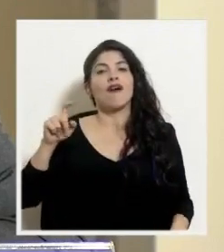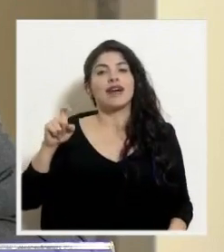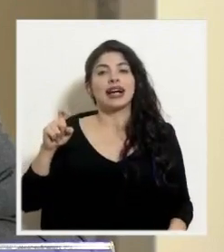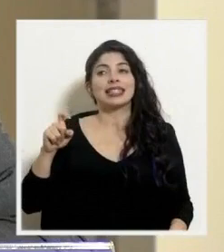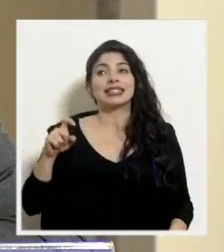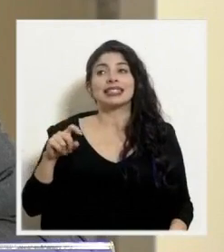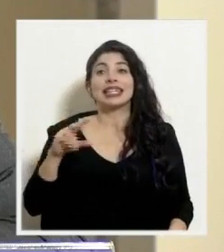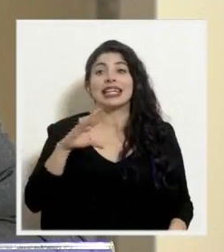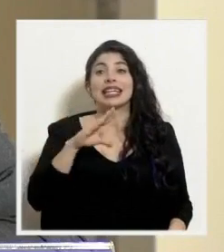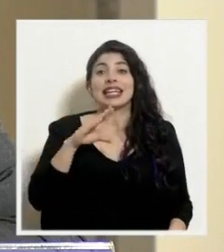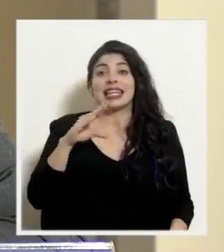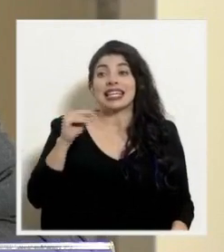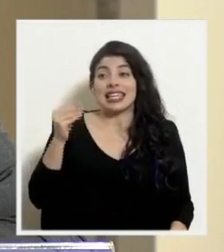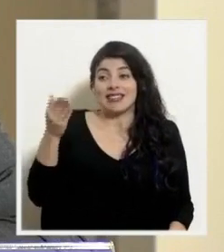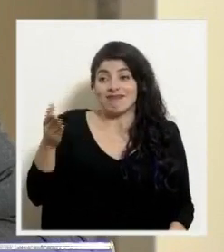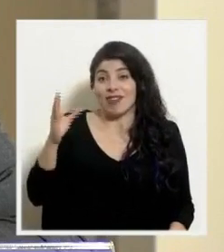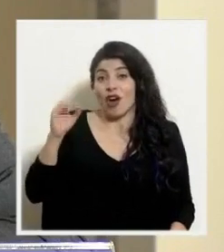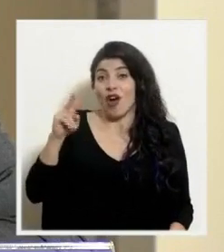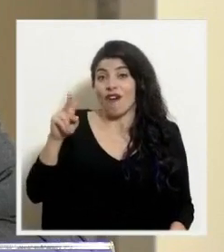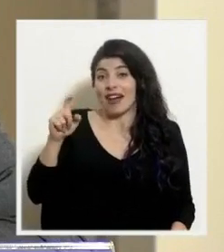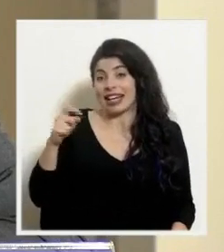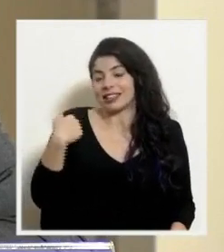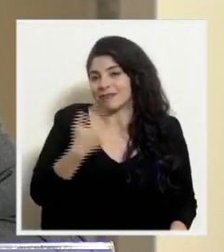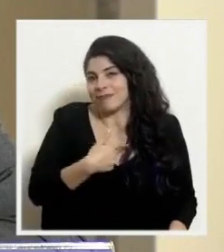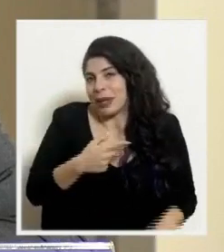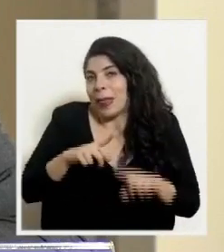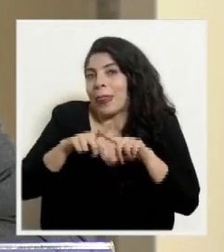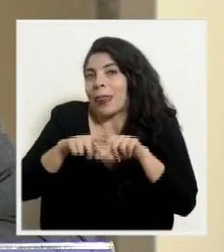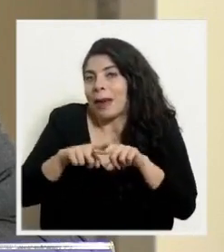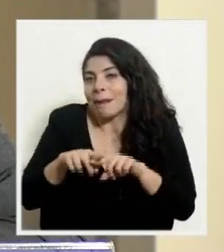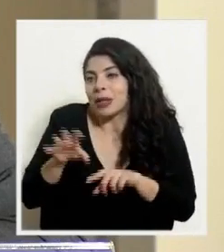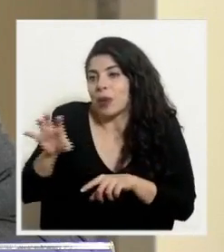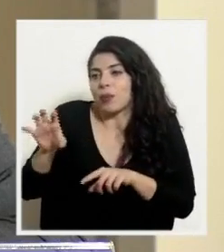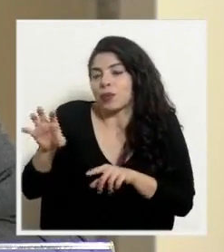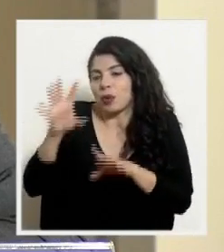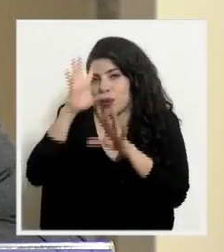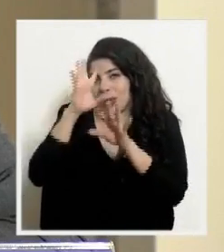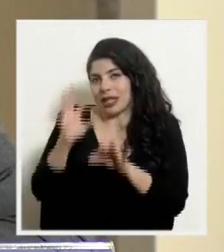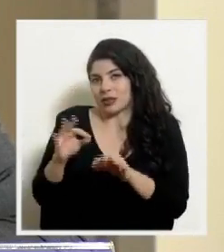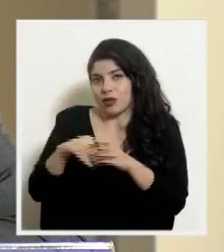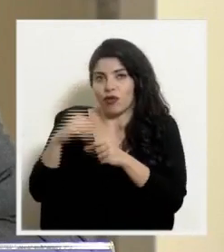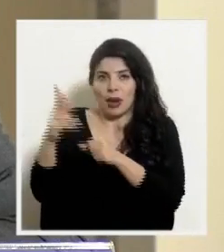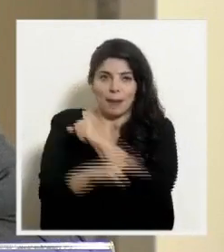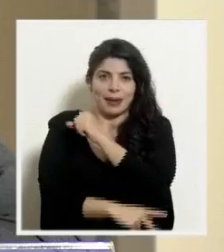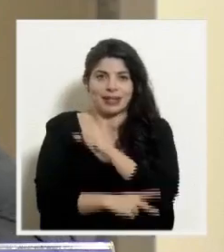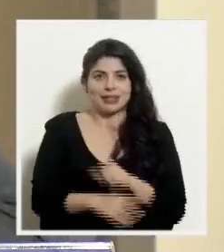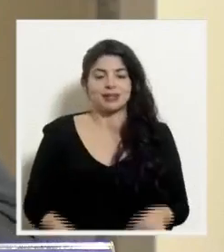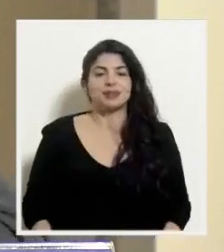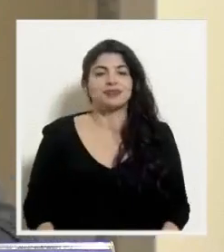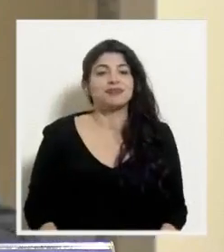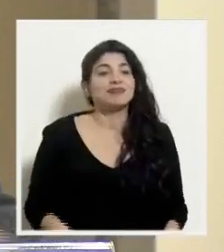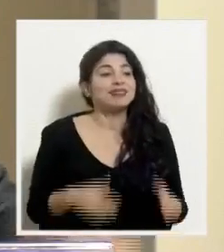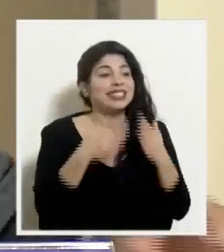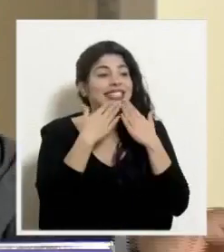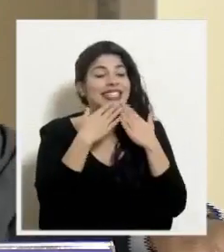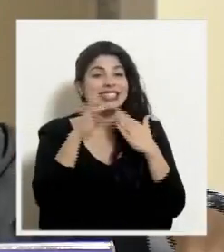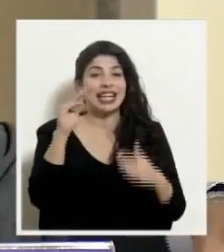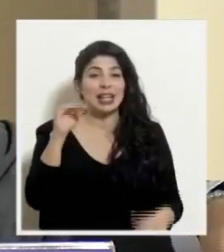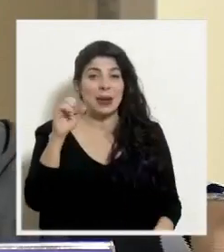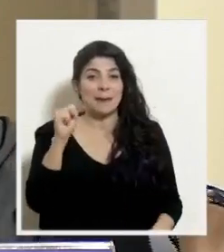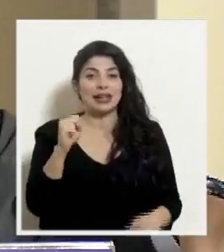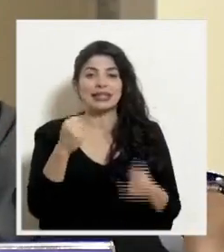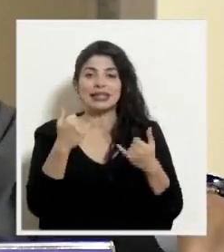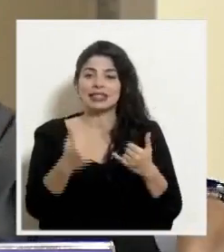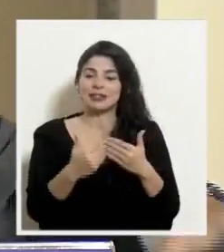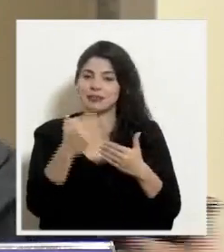y de modo tal que con COVAX pues también dependemos de decisiones que se toman fuera de nuestro país. Muchísimas gracias, Tomás. A